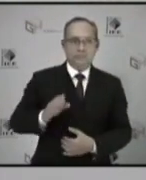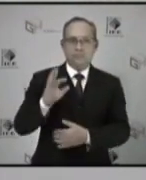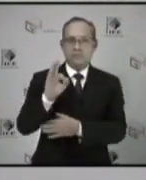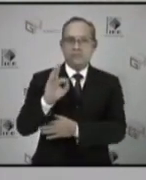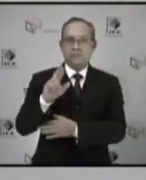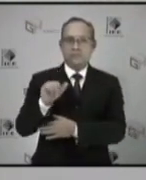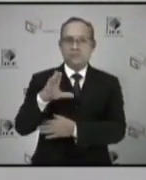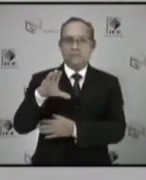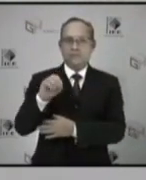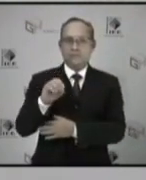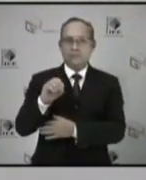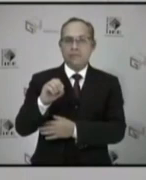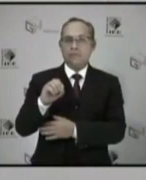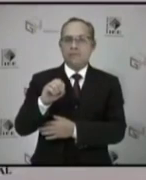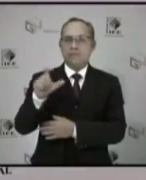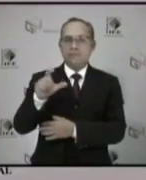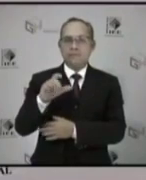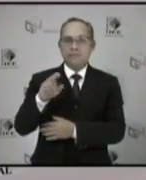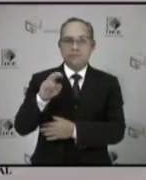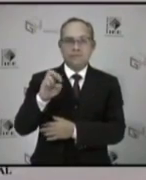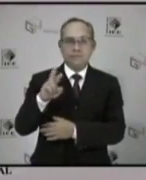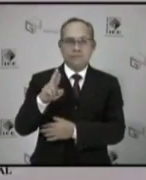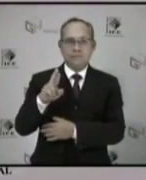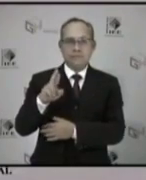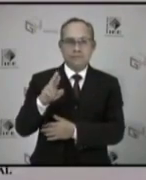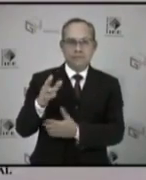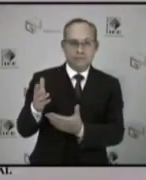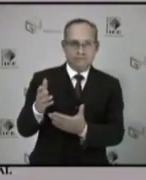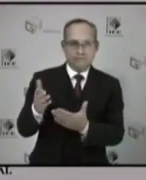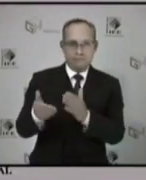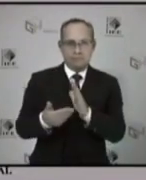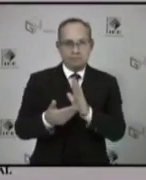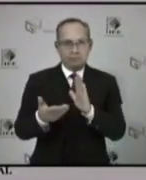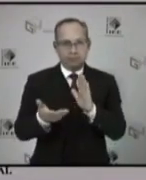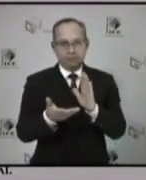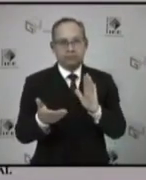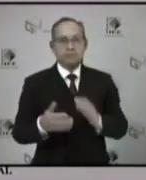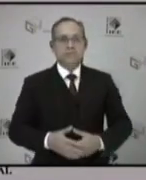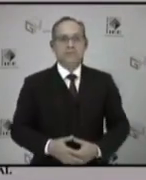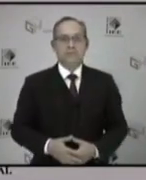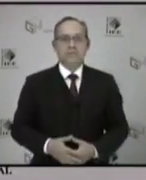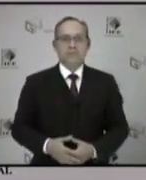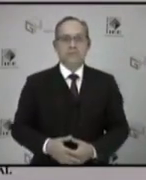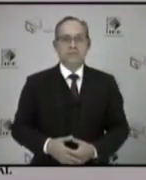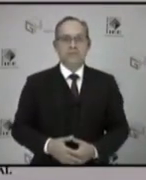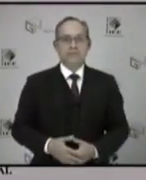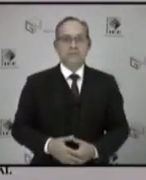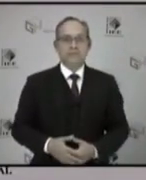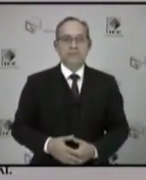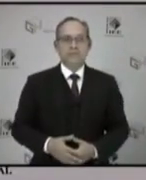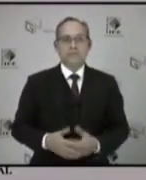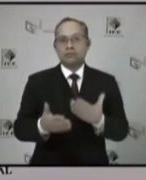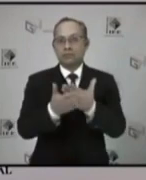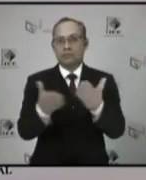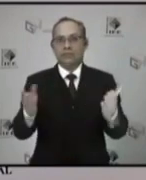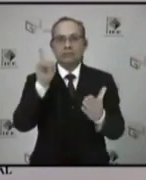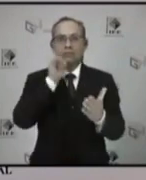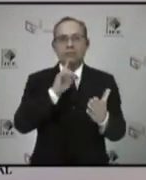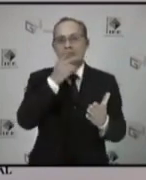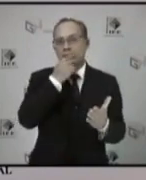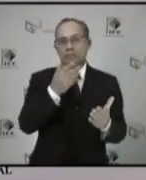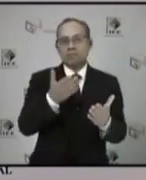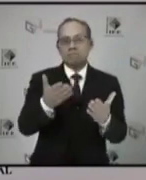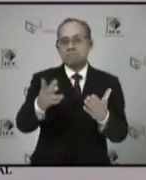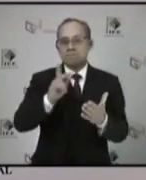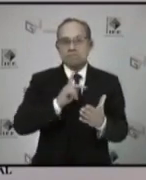palabra. Muchas gracias. Buenas noches, paisanas, paisanos, a todos los que nos ven. Quiero agradecer al Instituto Estatal Electoral de Hidalgo por organizar